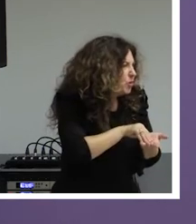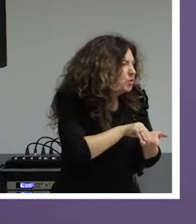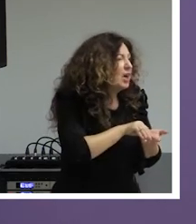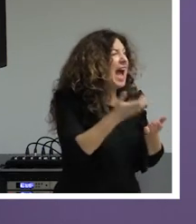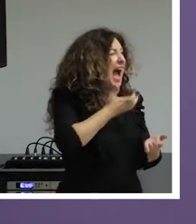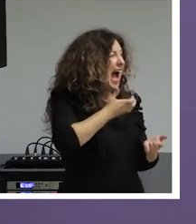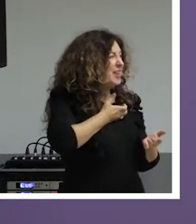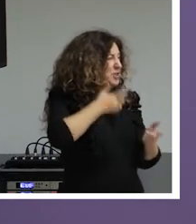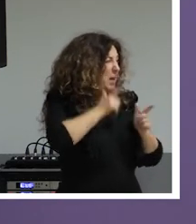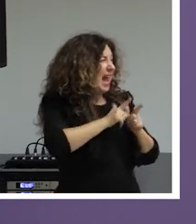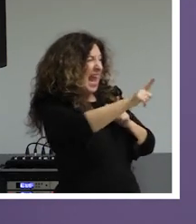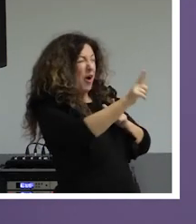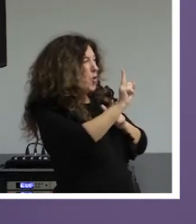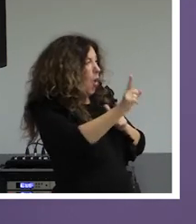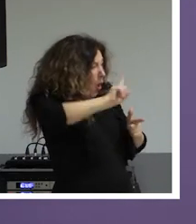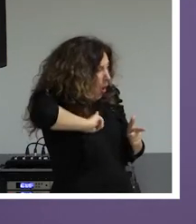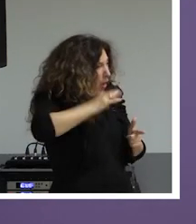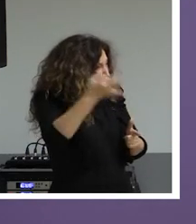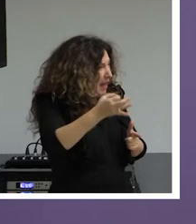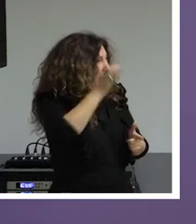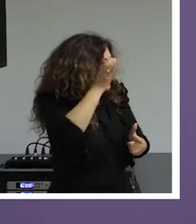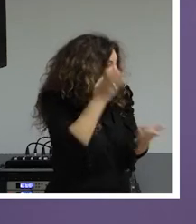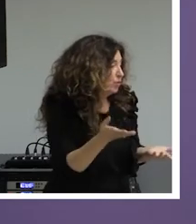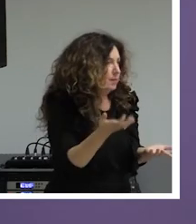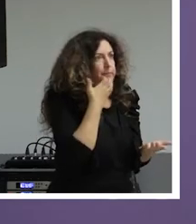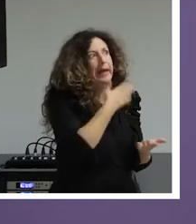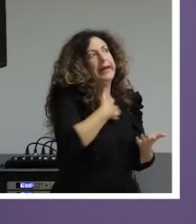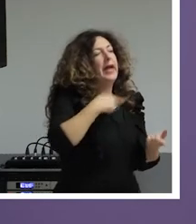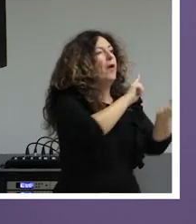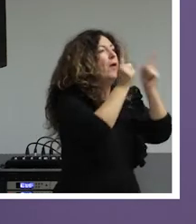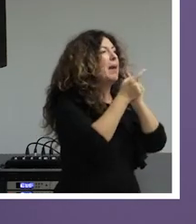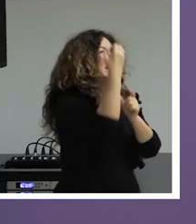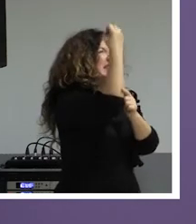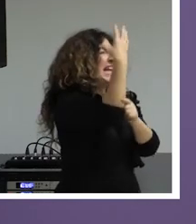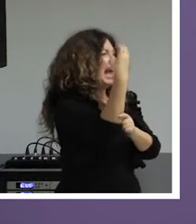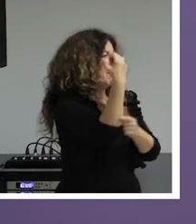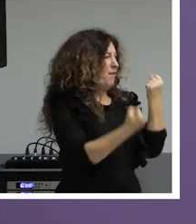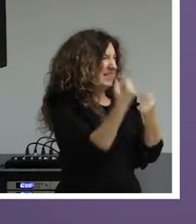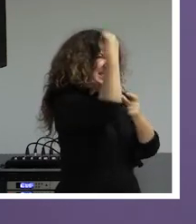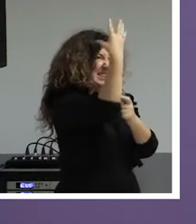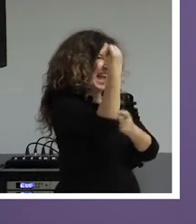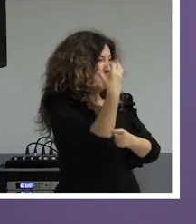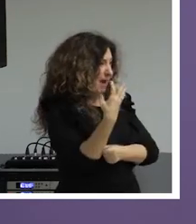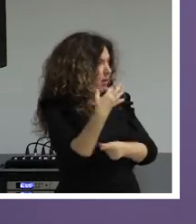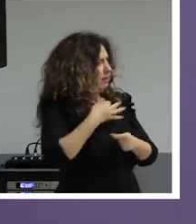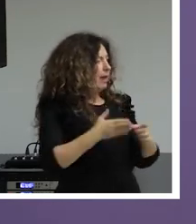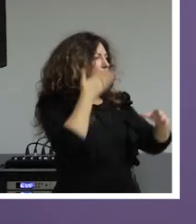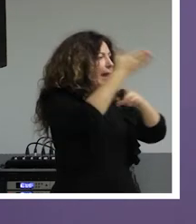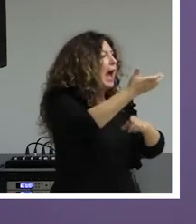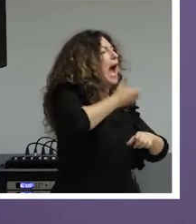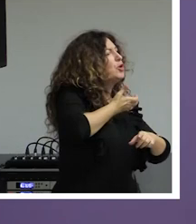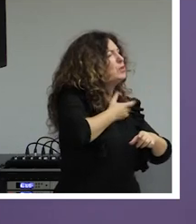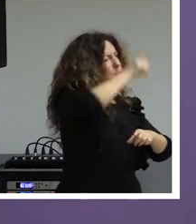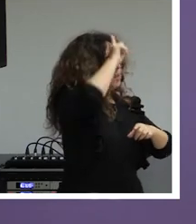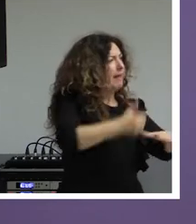tener claro que somos nosotros los que tenemos que decidir que si no tienes que escuchar que el ayuntamiento no